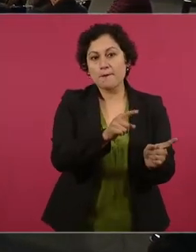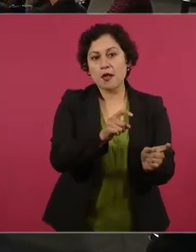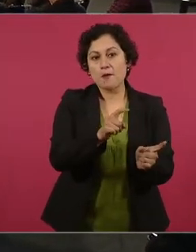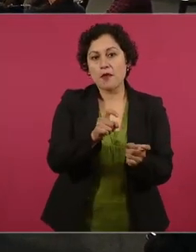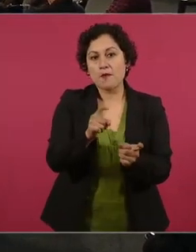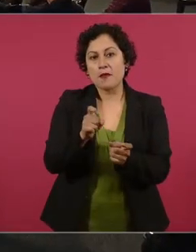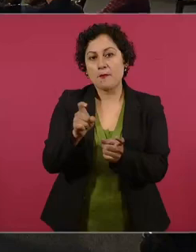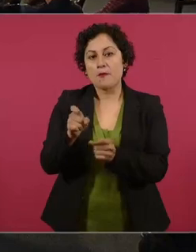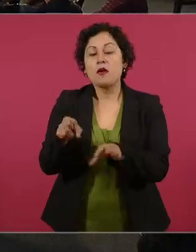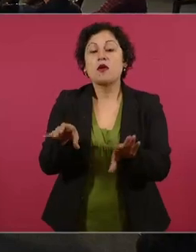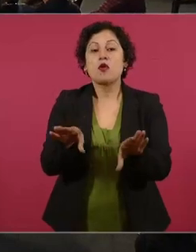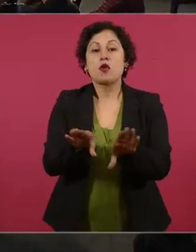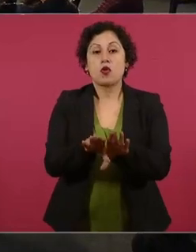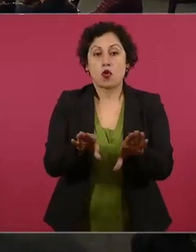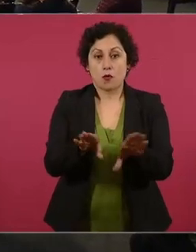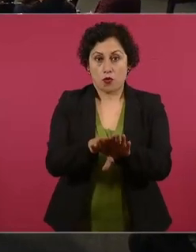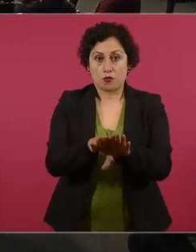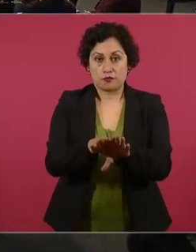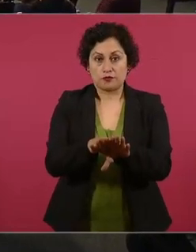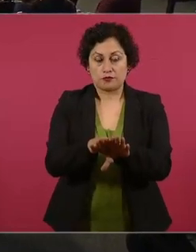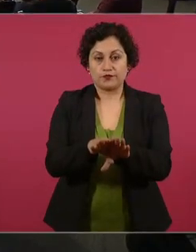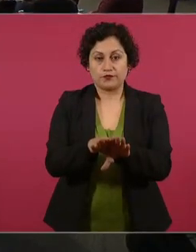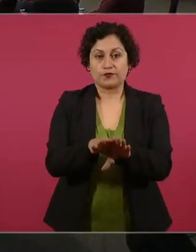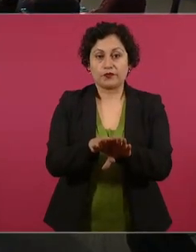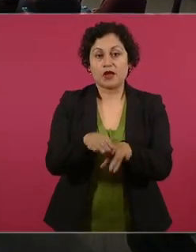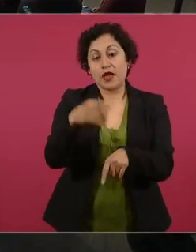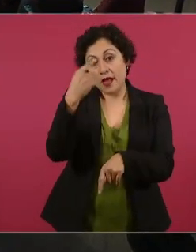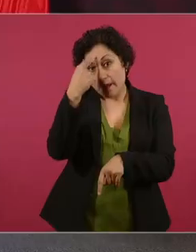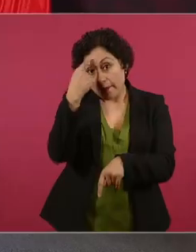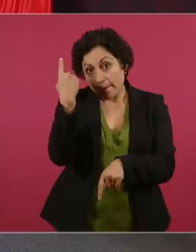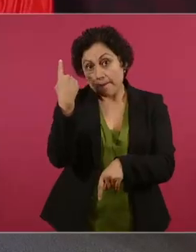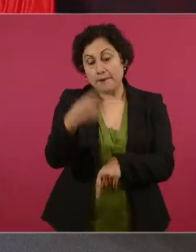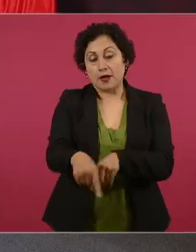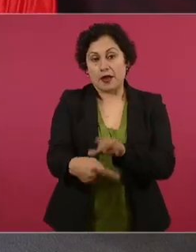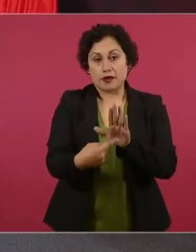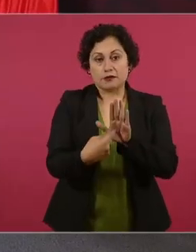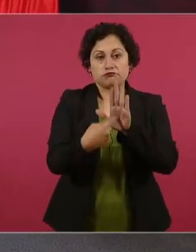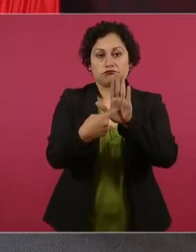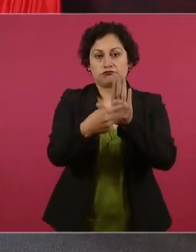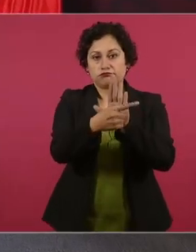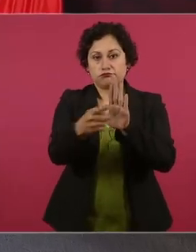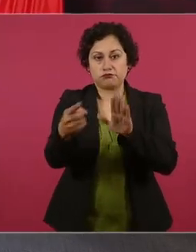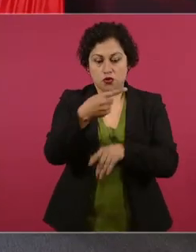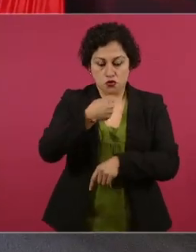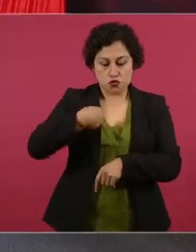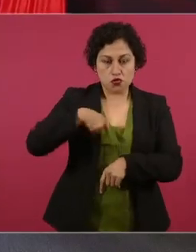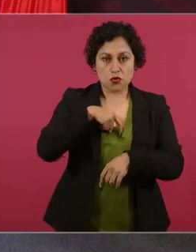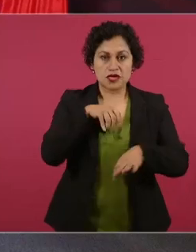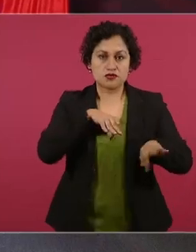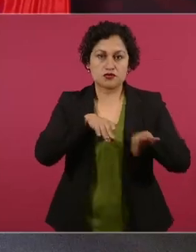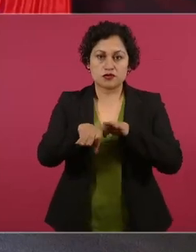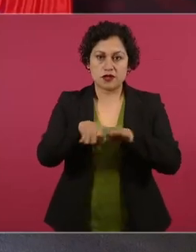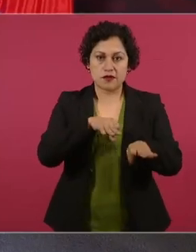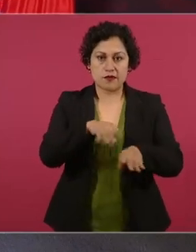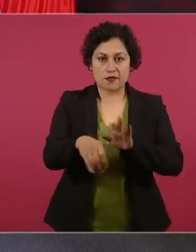en nuestro gobierno. Para que vean esto